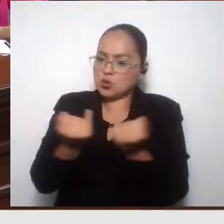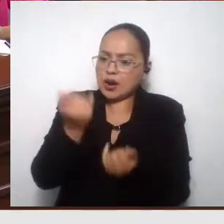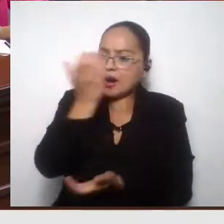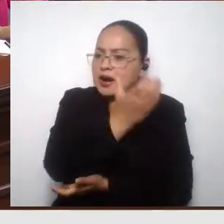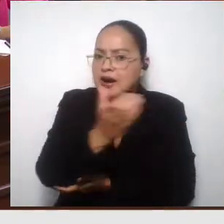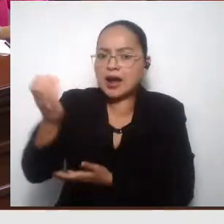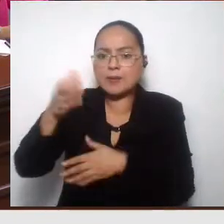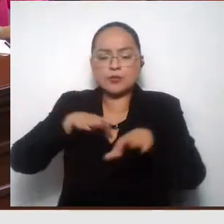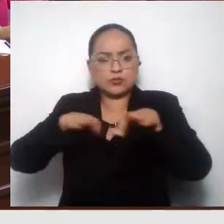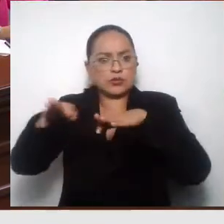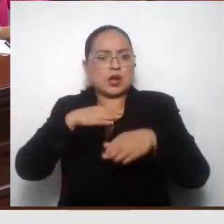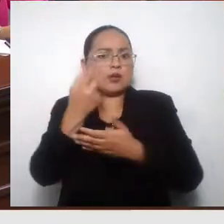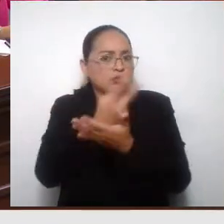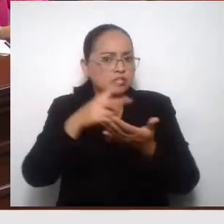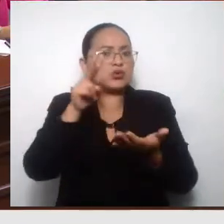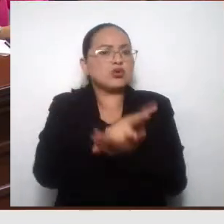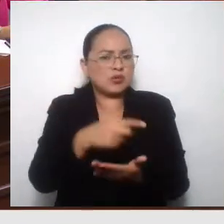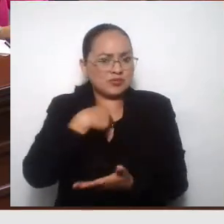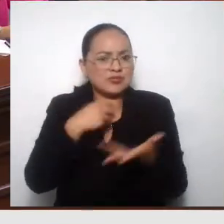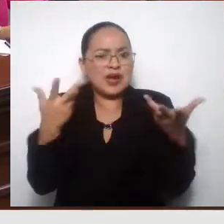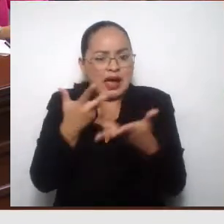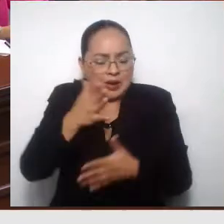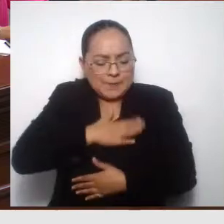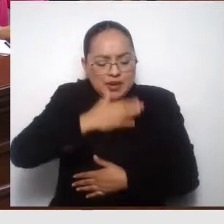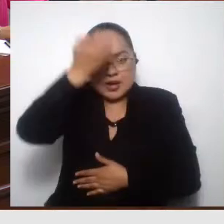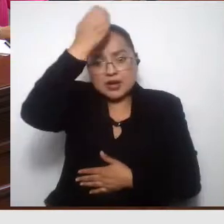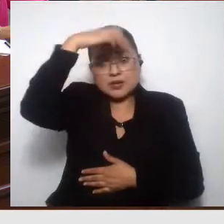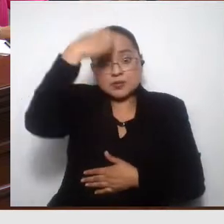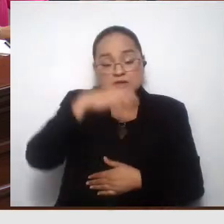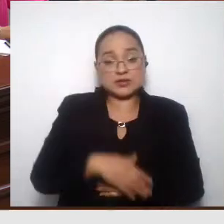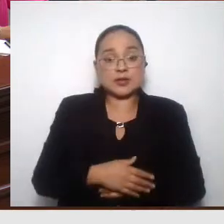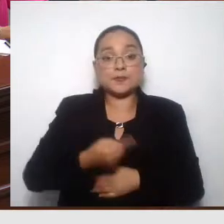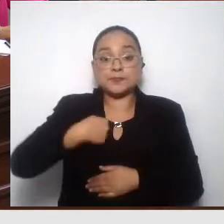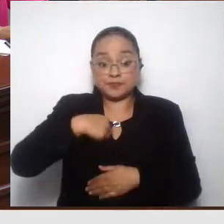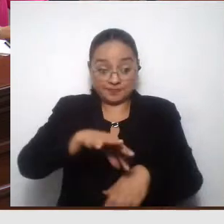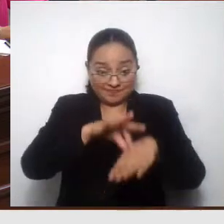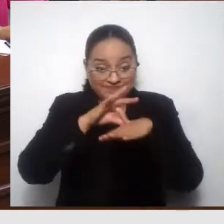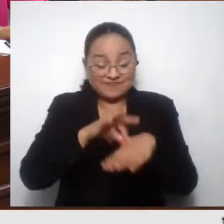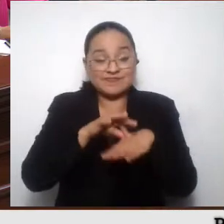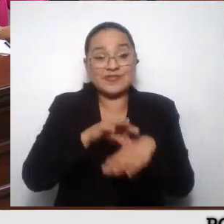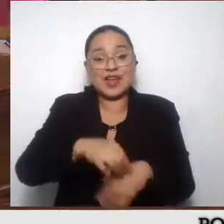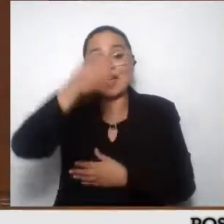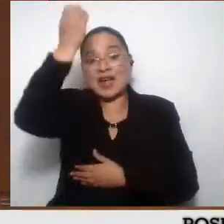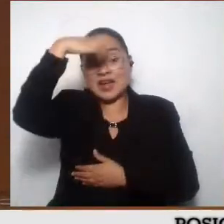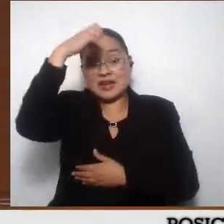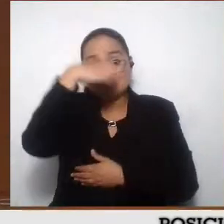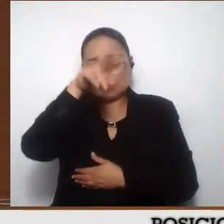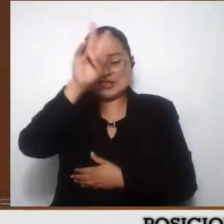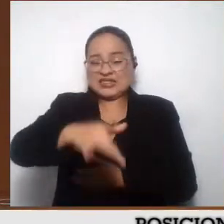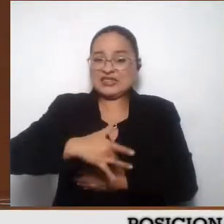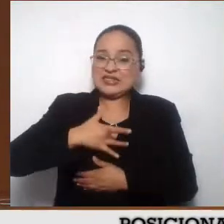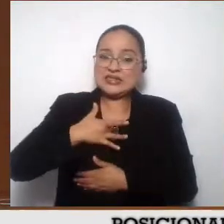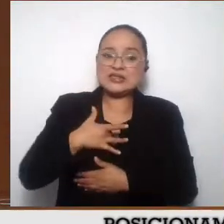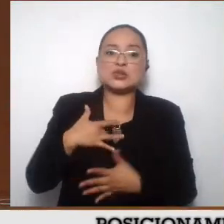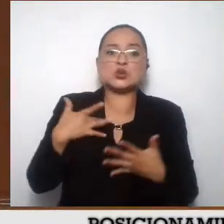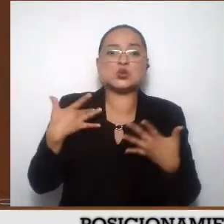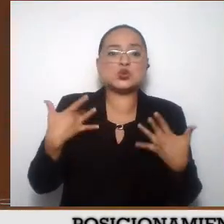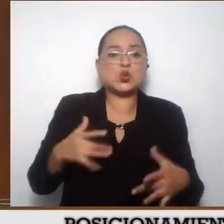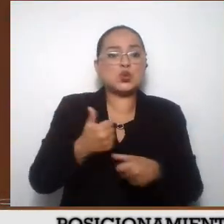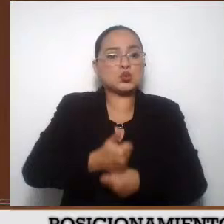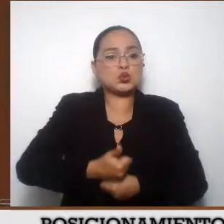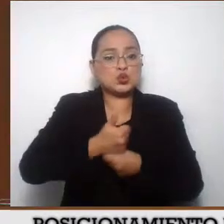también. Y solo cuando conocemos realmente algo y nos duele, es cuando atendemos